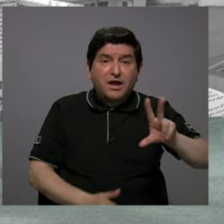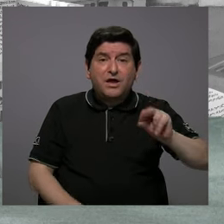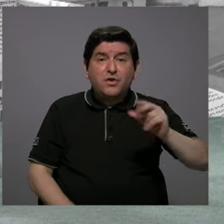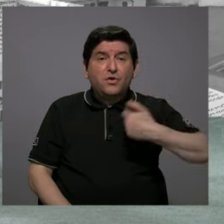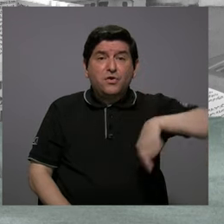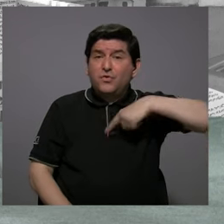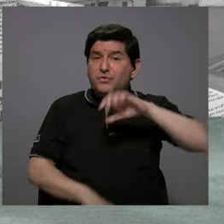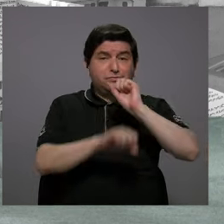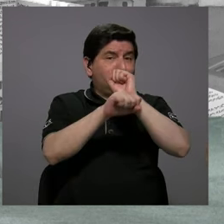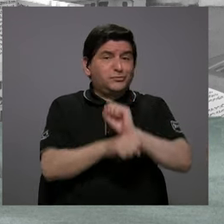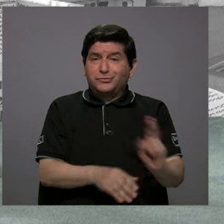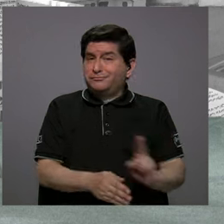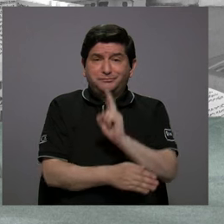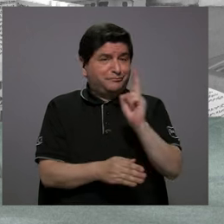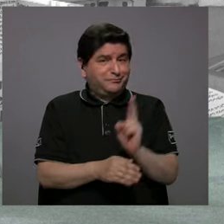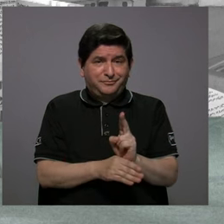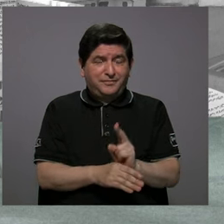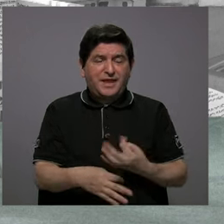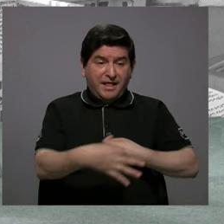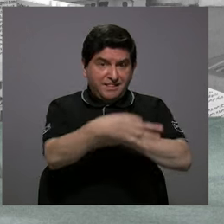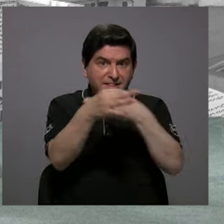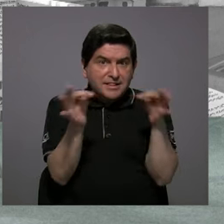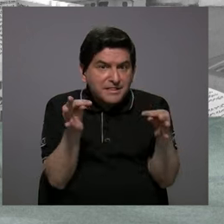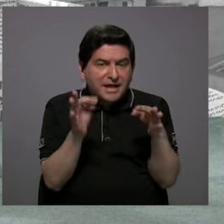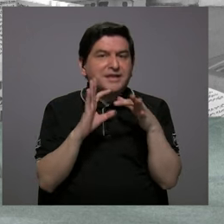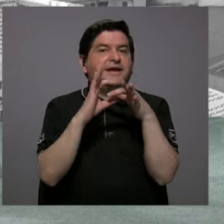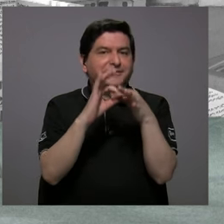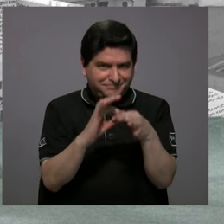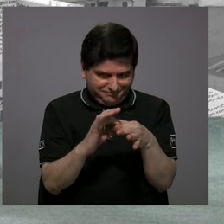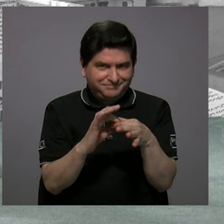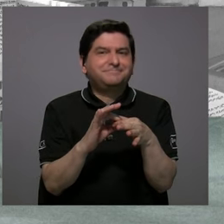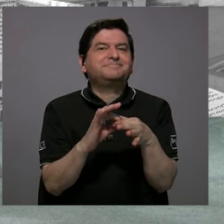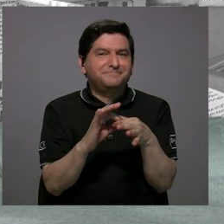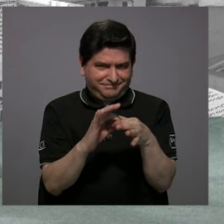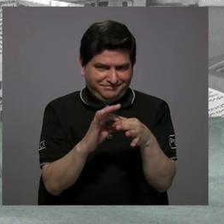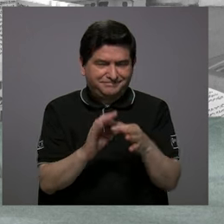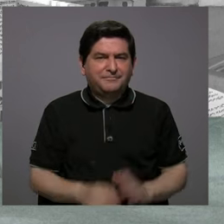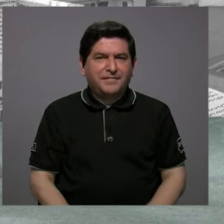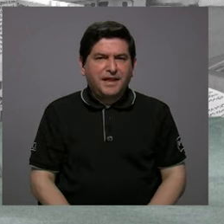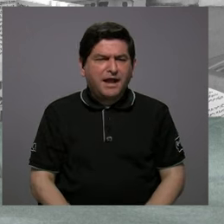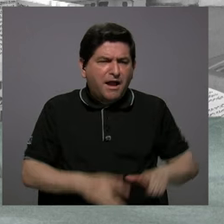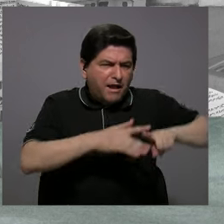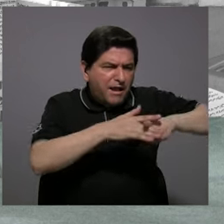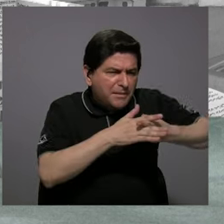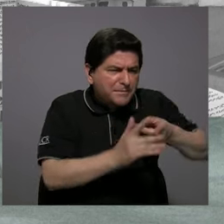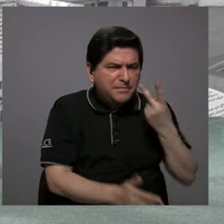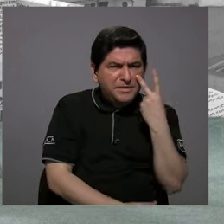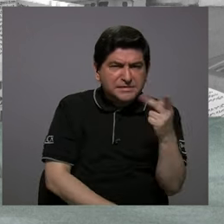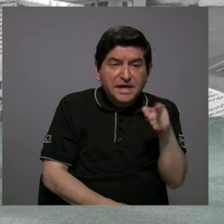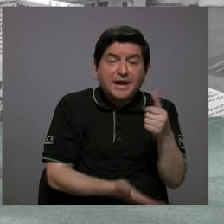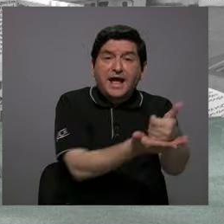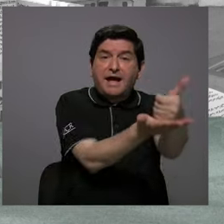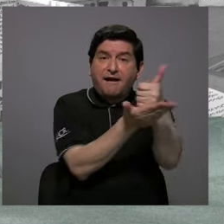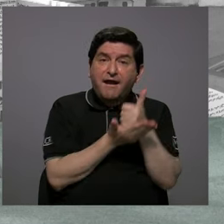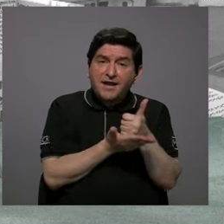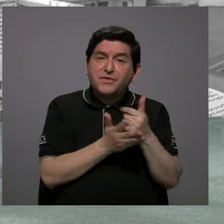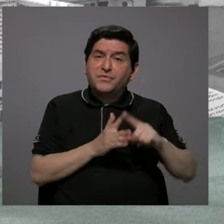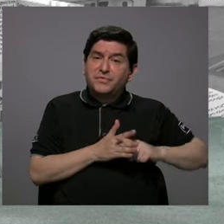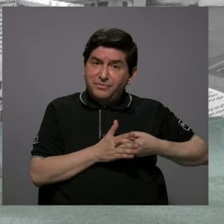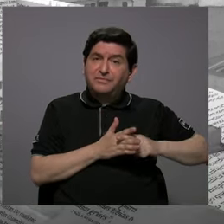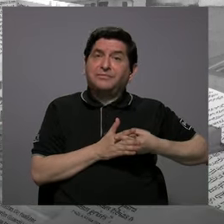acostumbrados a usar los talleres tienen que ver con esto con con que las empecemos a ver como una ayuda como una